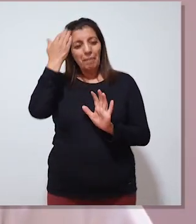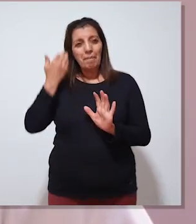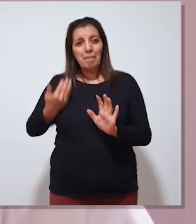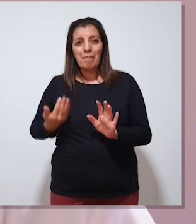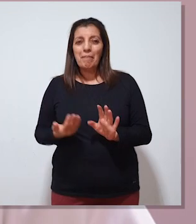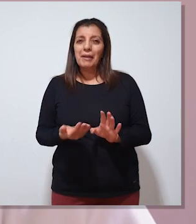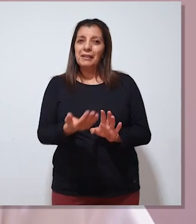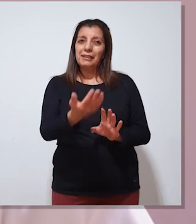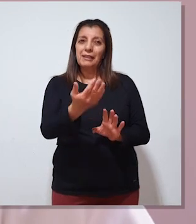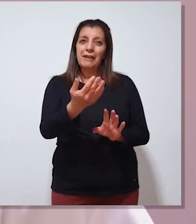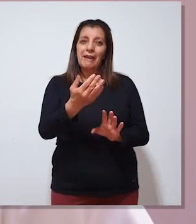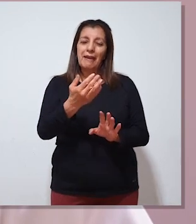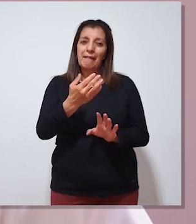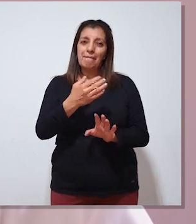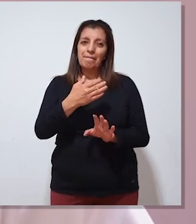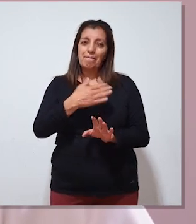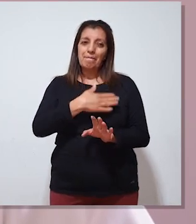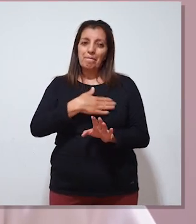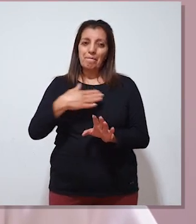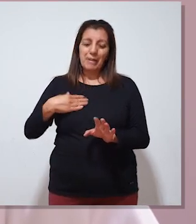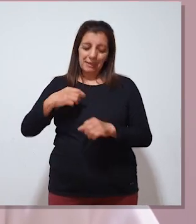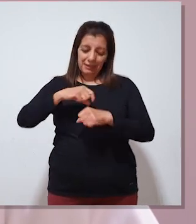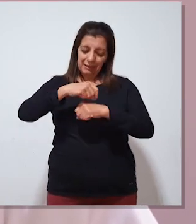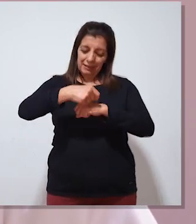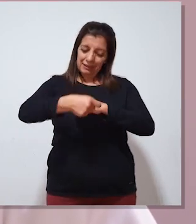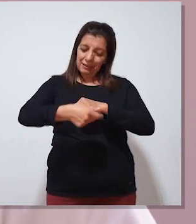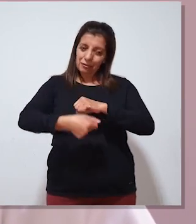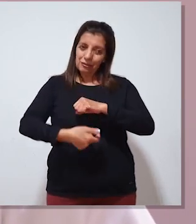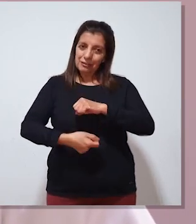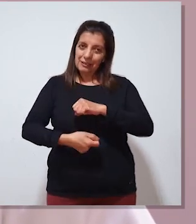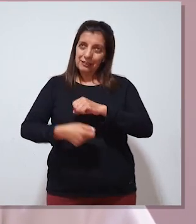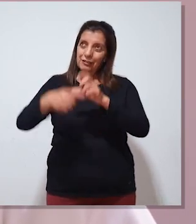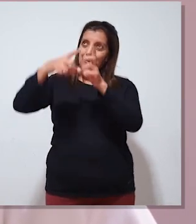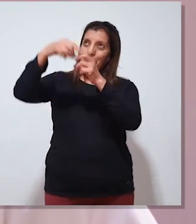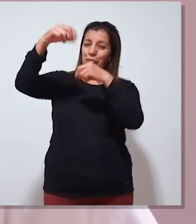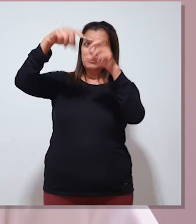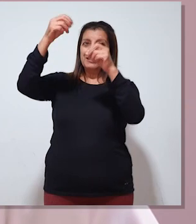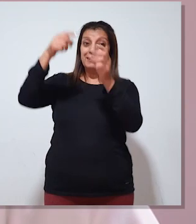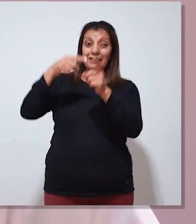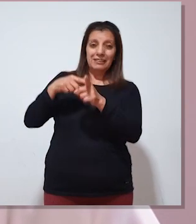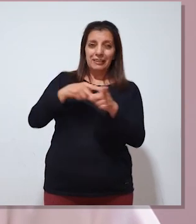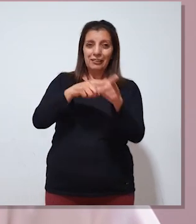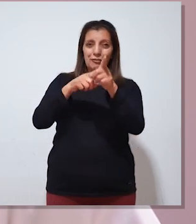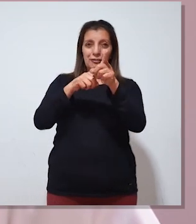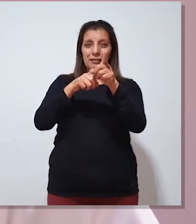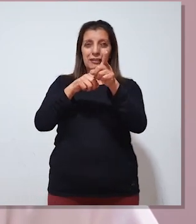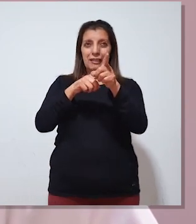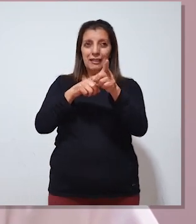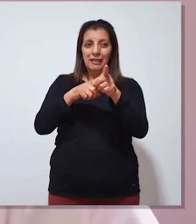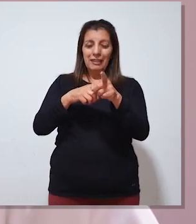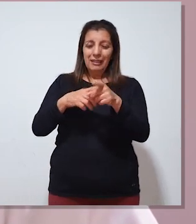Rosario, nuestra estrella encendida, que movida por el Espíritu Santo acogiste al autor de la